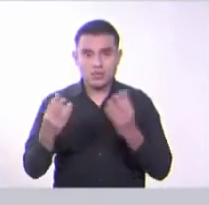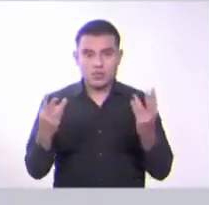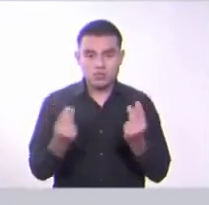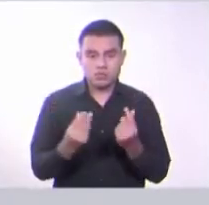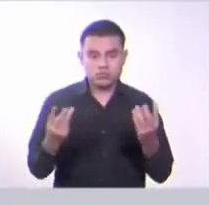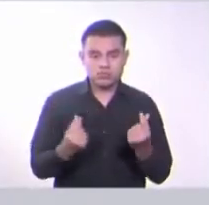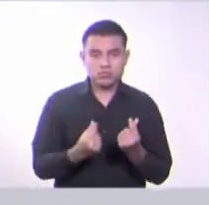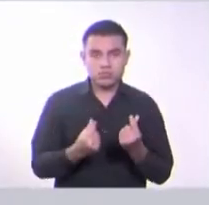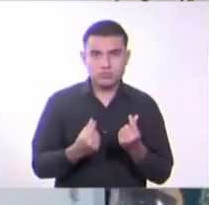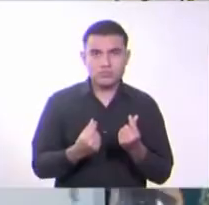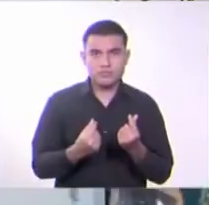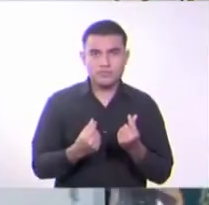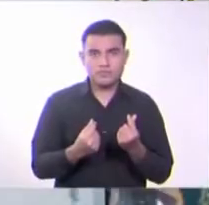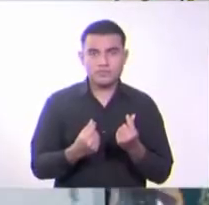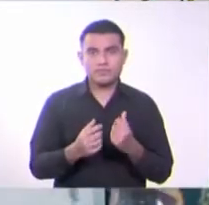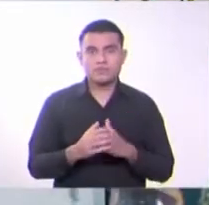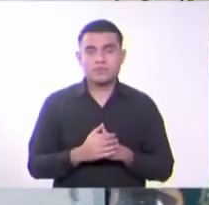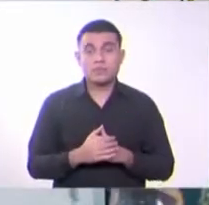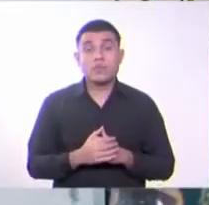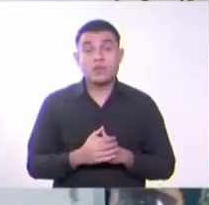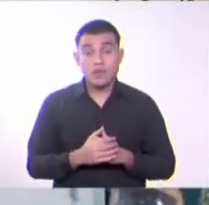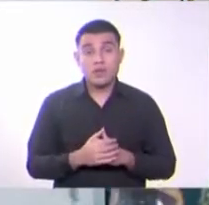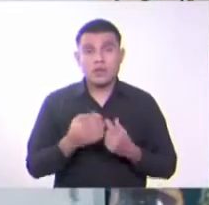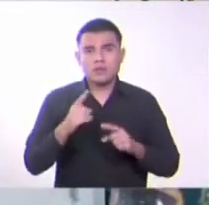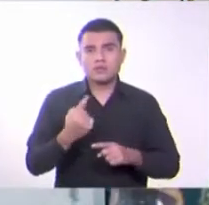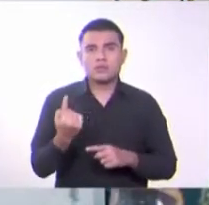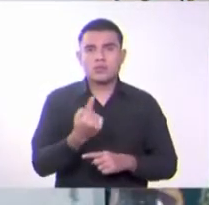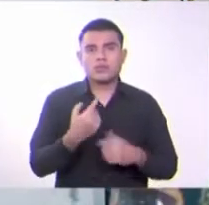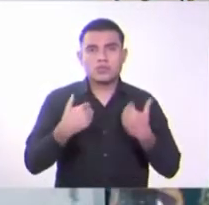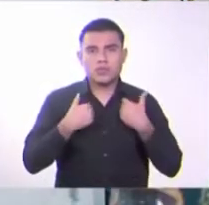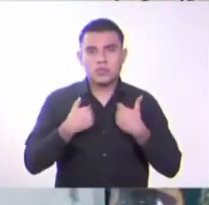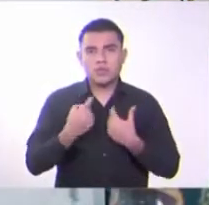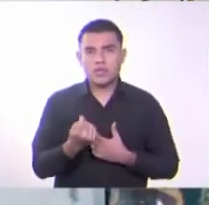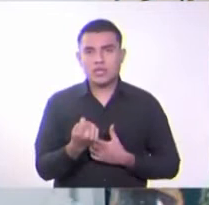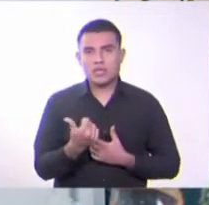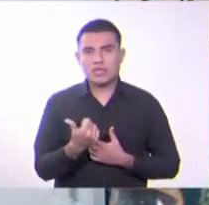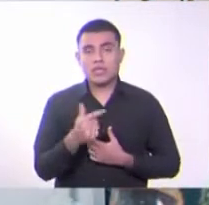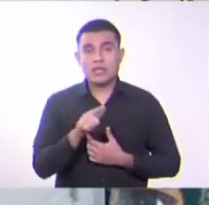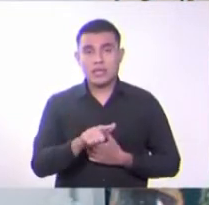de iones hidrógeno, por lo tanto solo debemos sustituir ese valor.